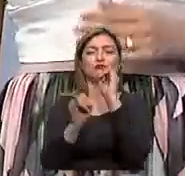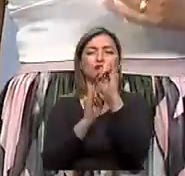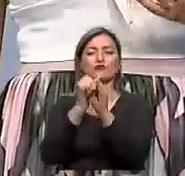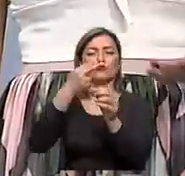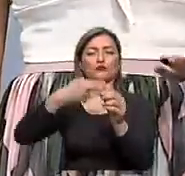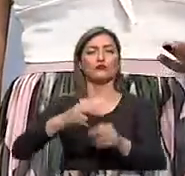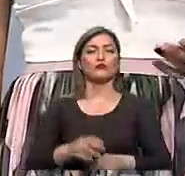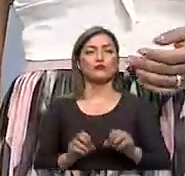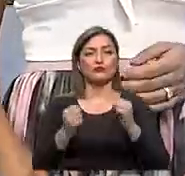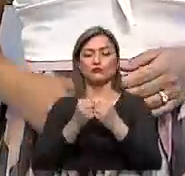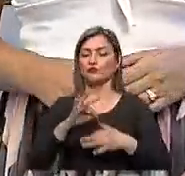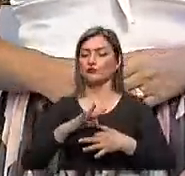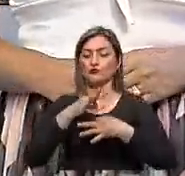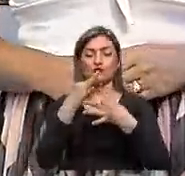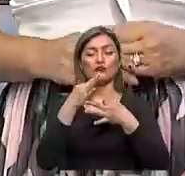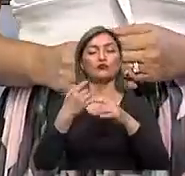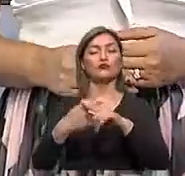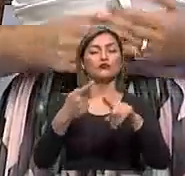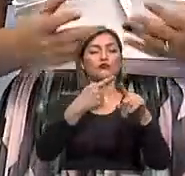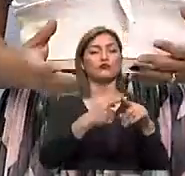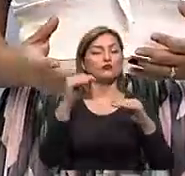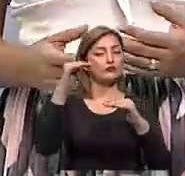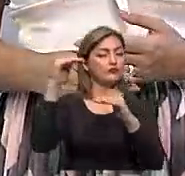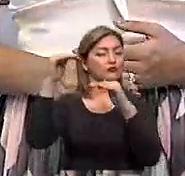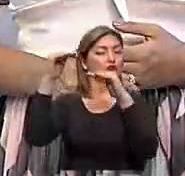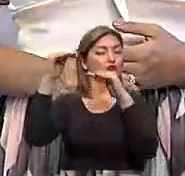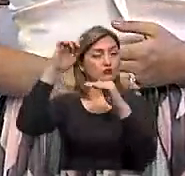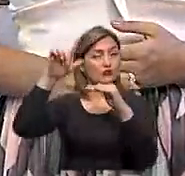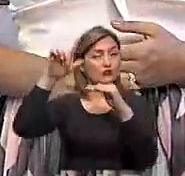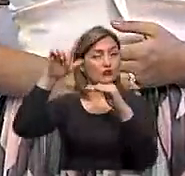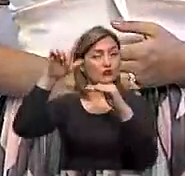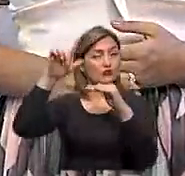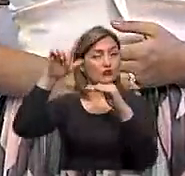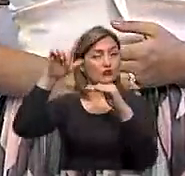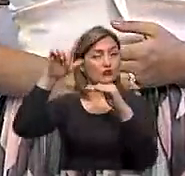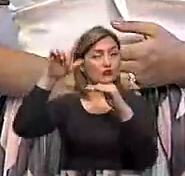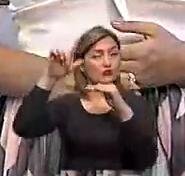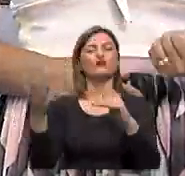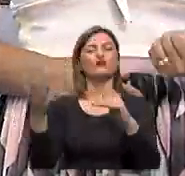internacionales, la sociedad civil y los diferentes niveles de gobierno a través de.